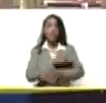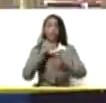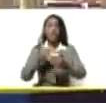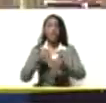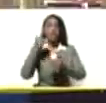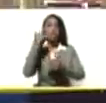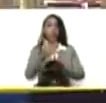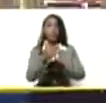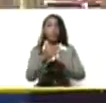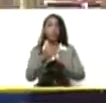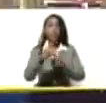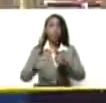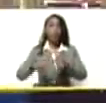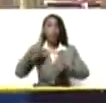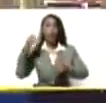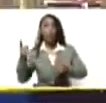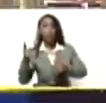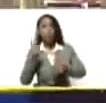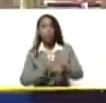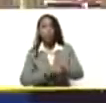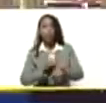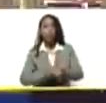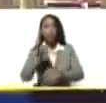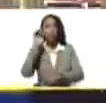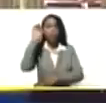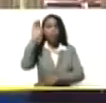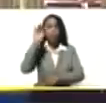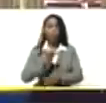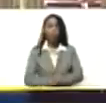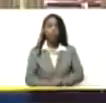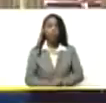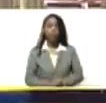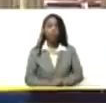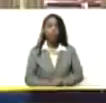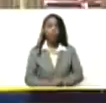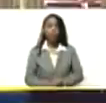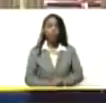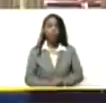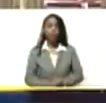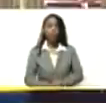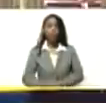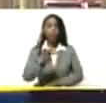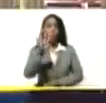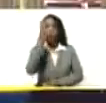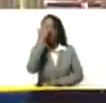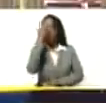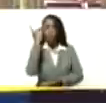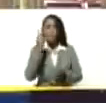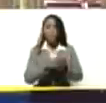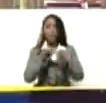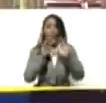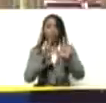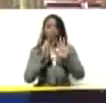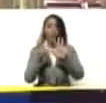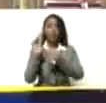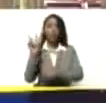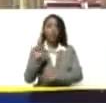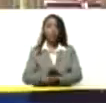para el resto de los tiempos futuros 4 de febrero de 1992